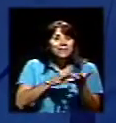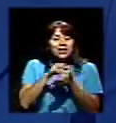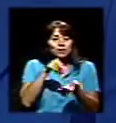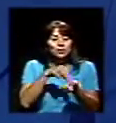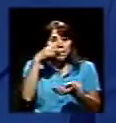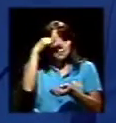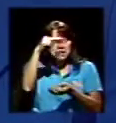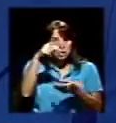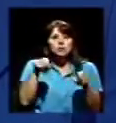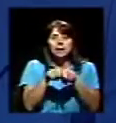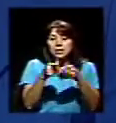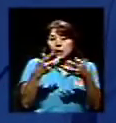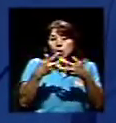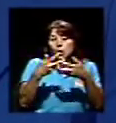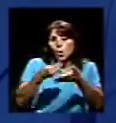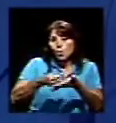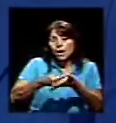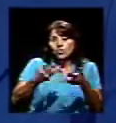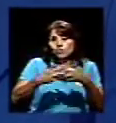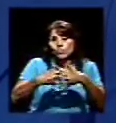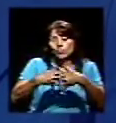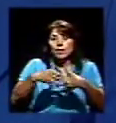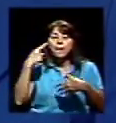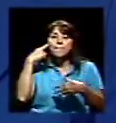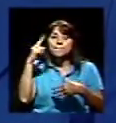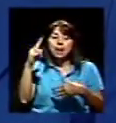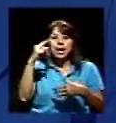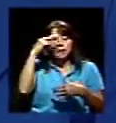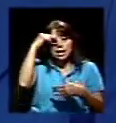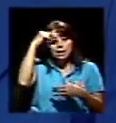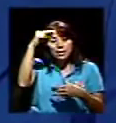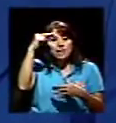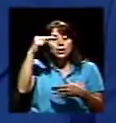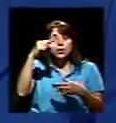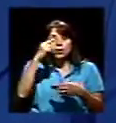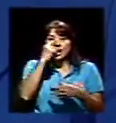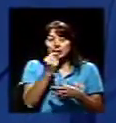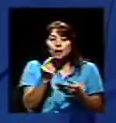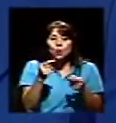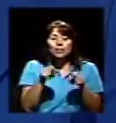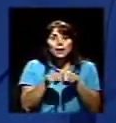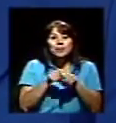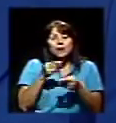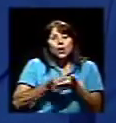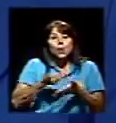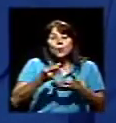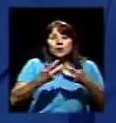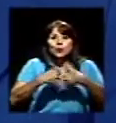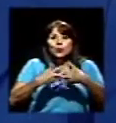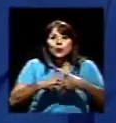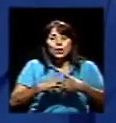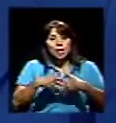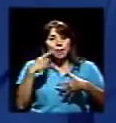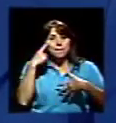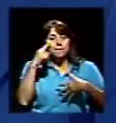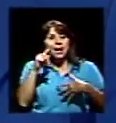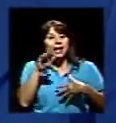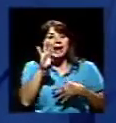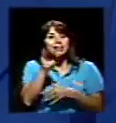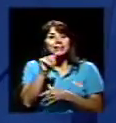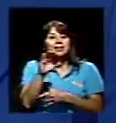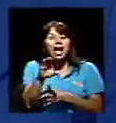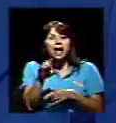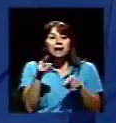para el Calderón, estamos en proceso de compra para TAC, mamógrafos, torres laparoscópicas, estamos